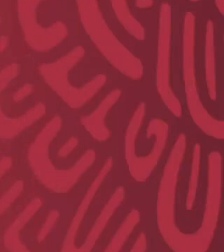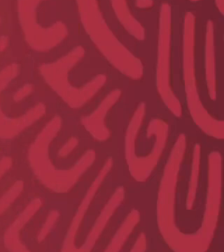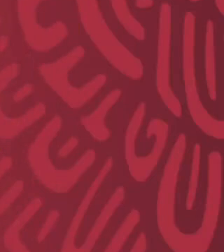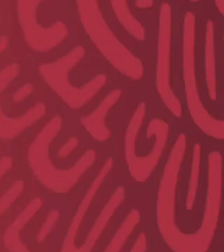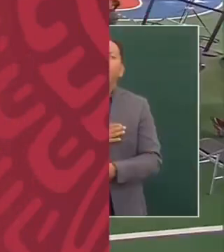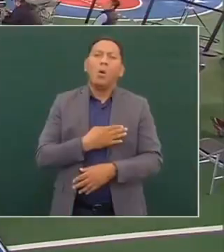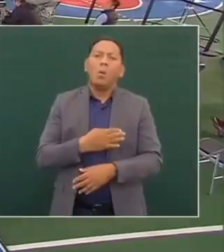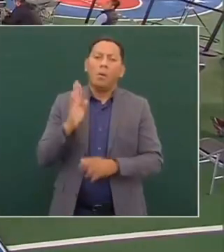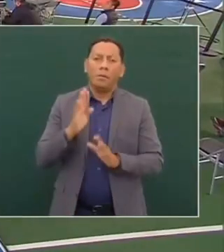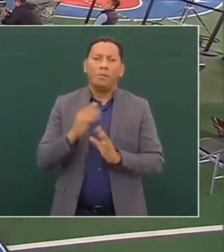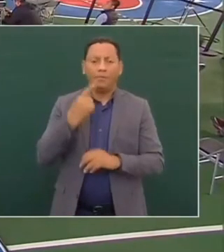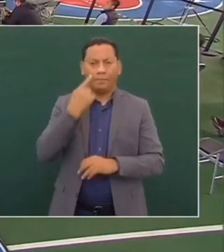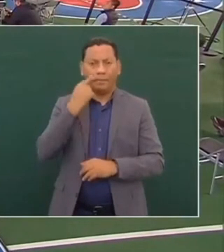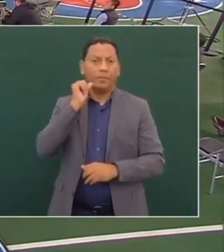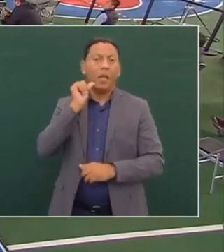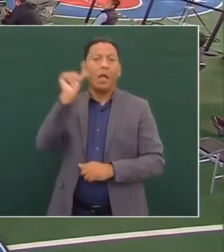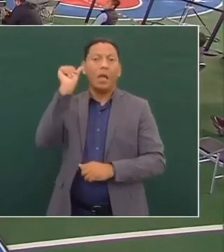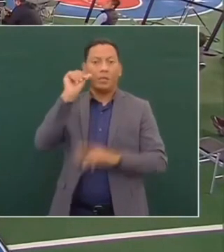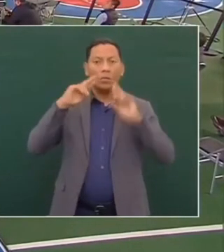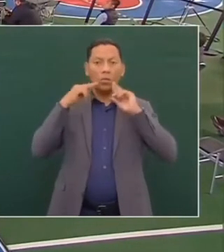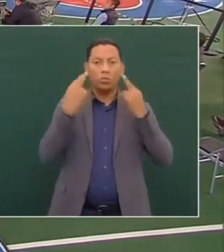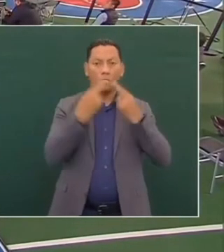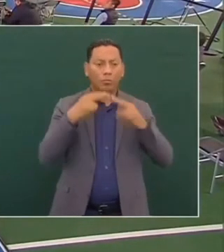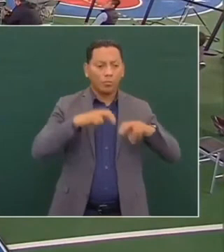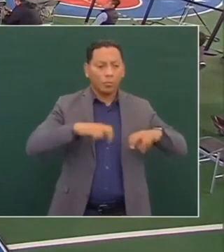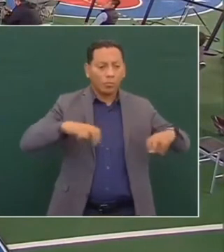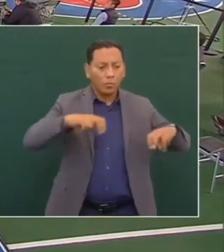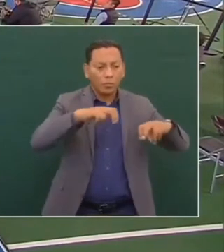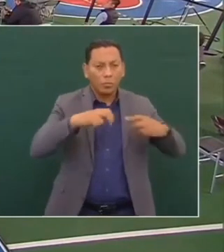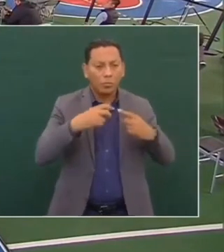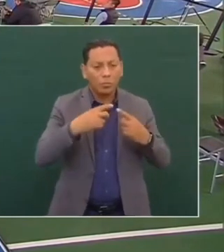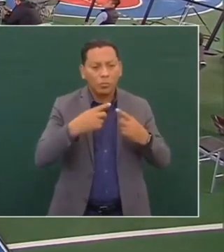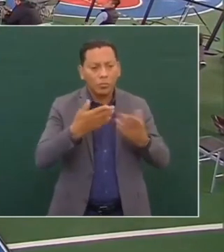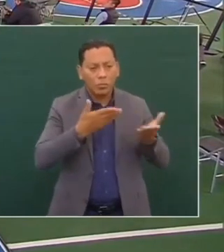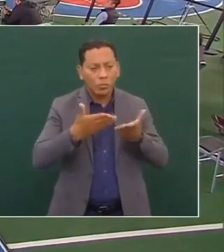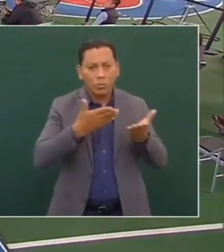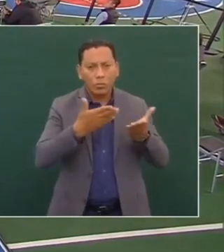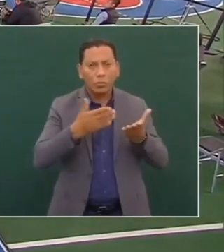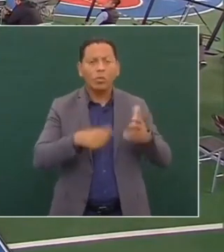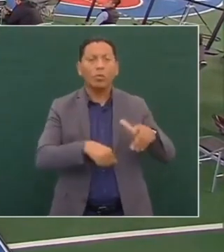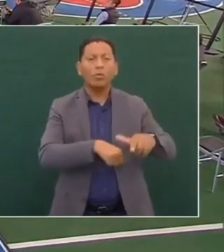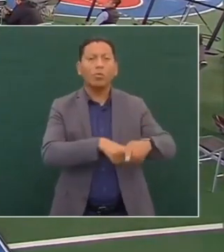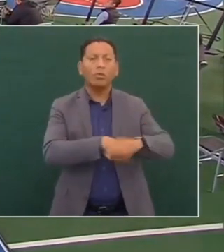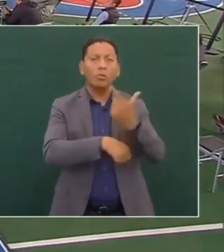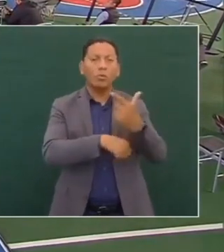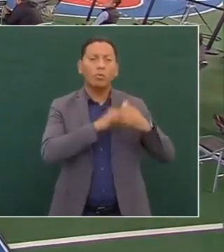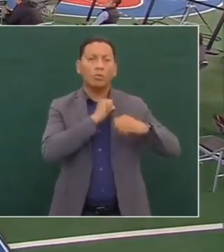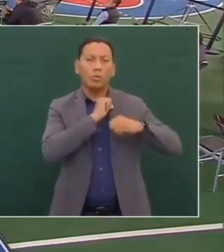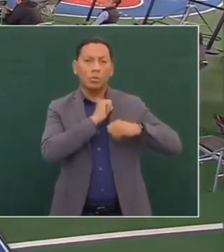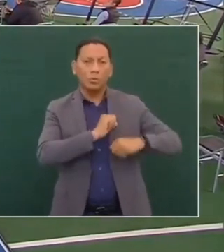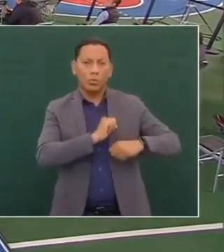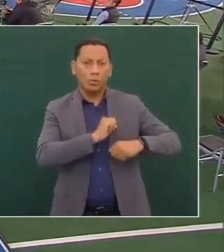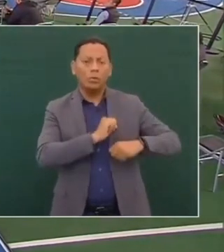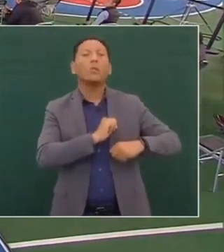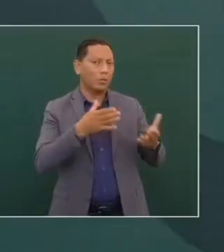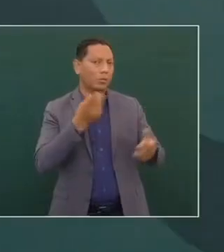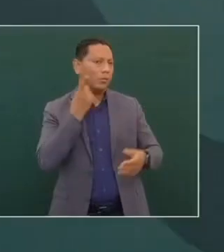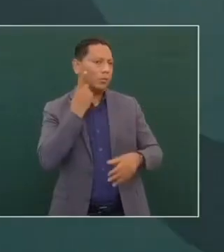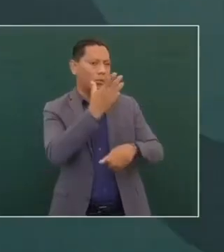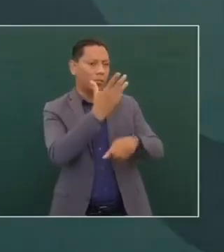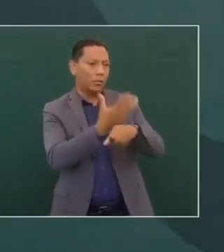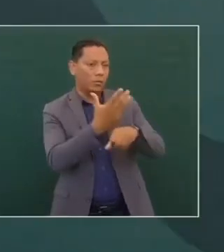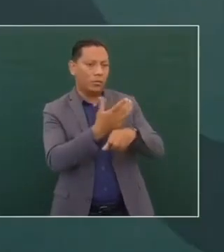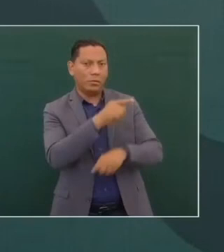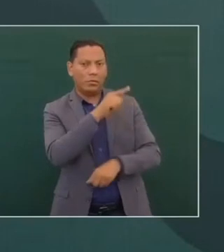Bueno, nos reunimos ayer con 12 legisladores de Estados Unidos,